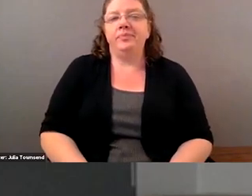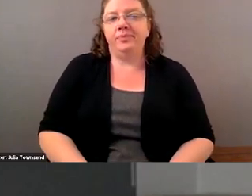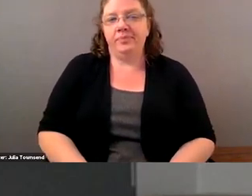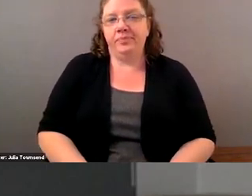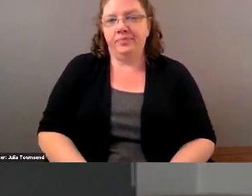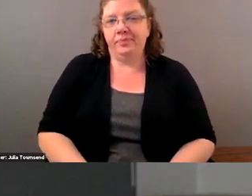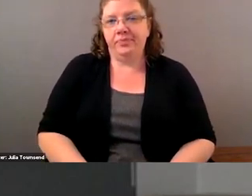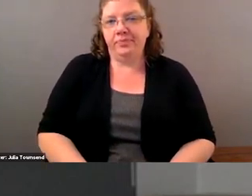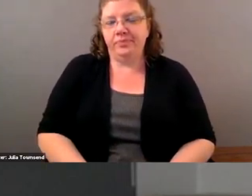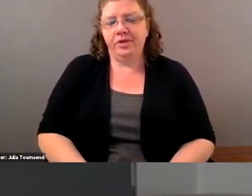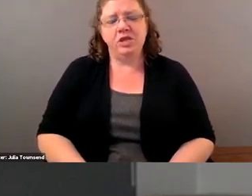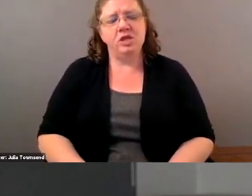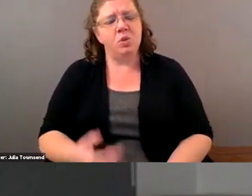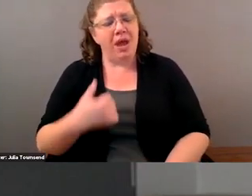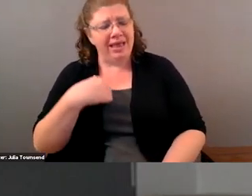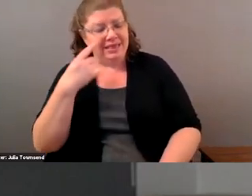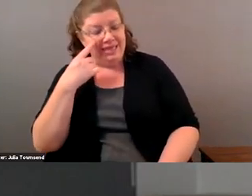comentarios